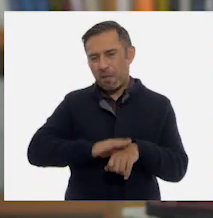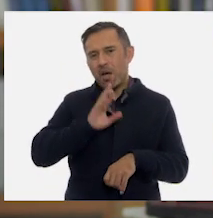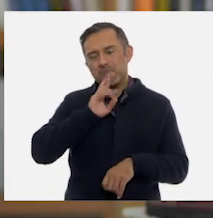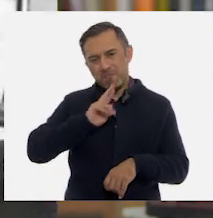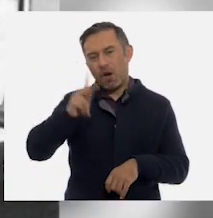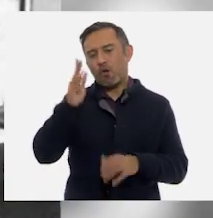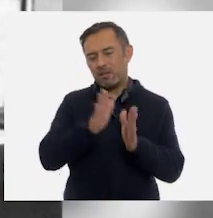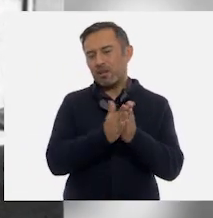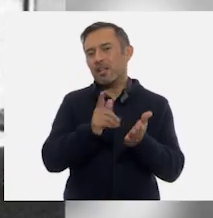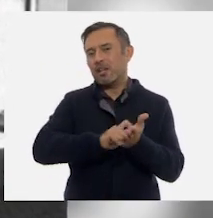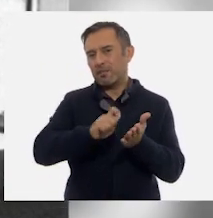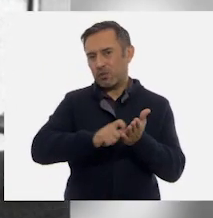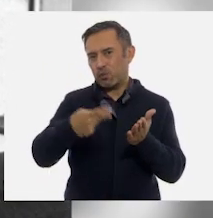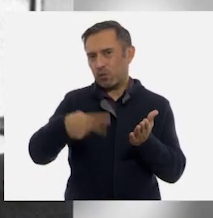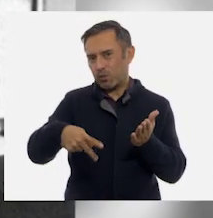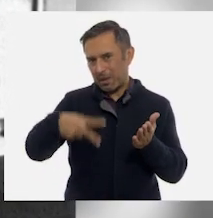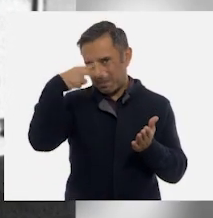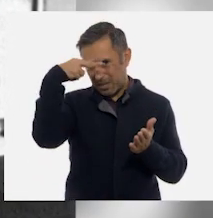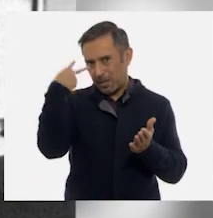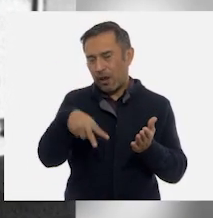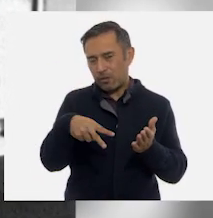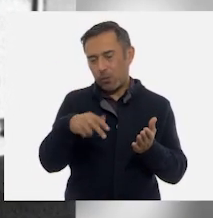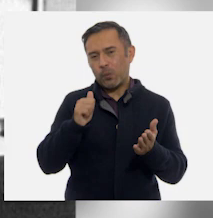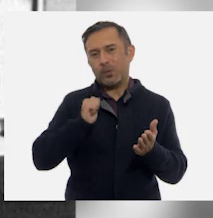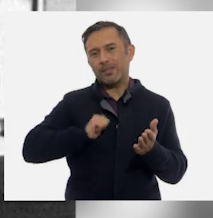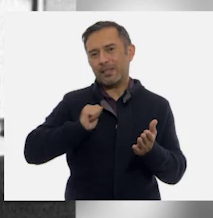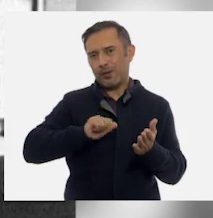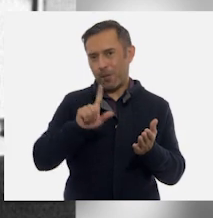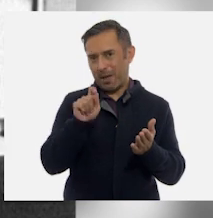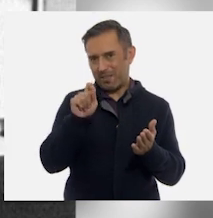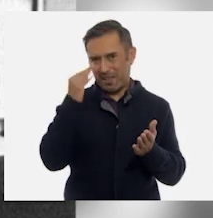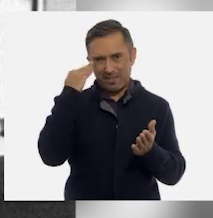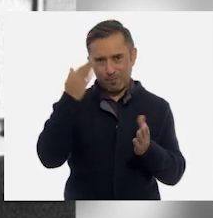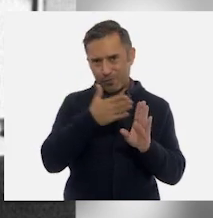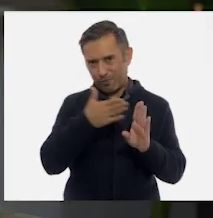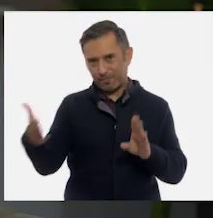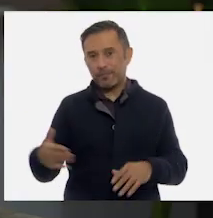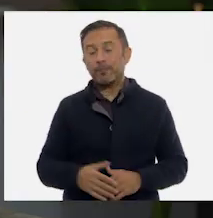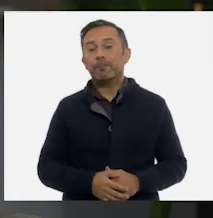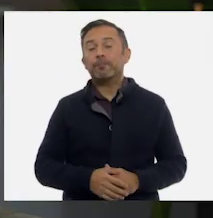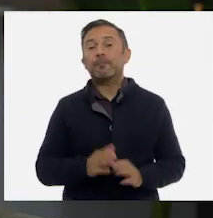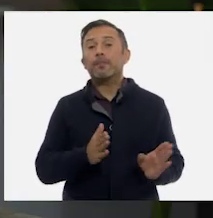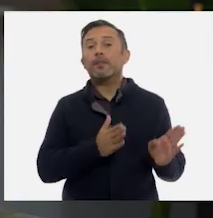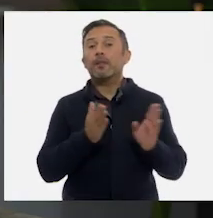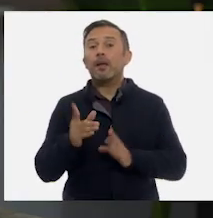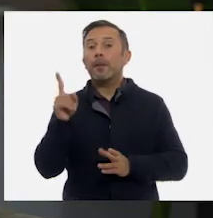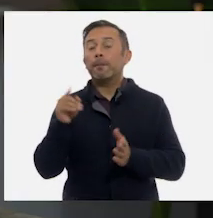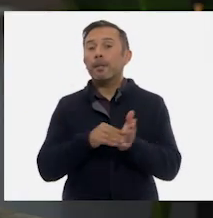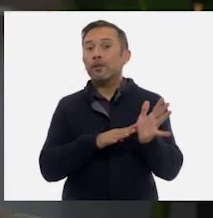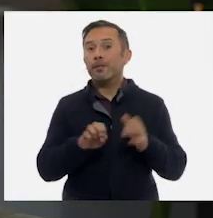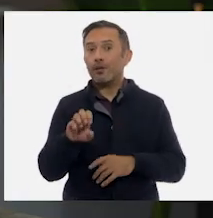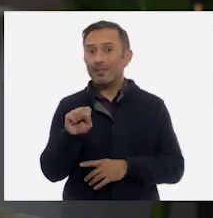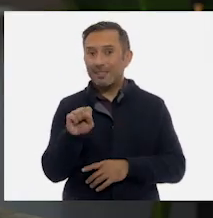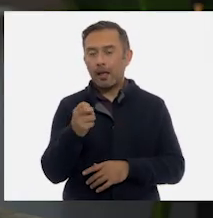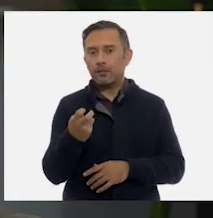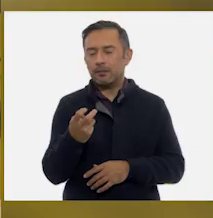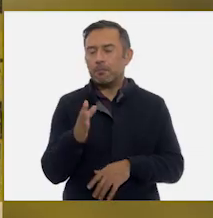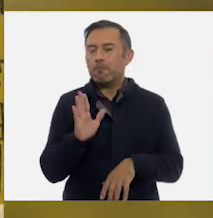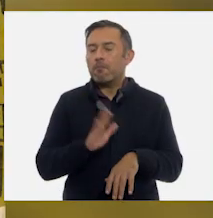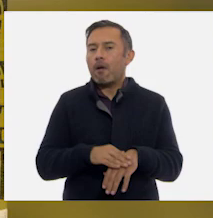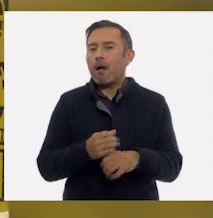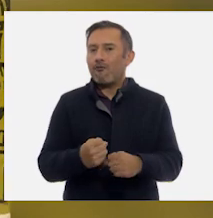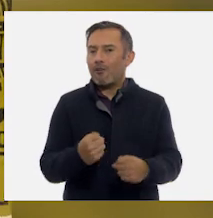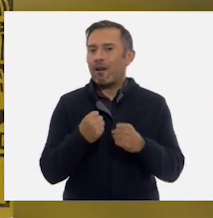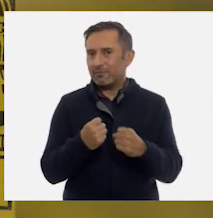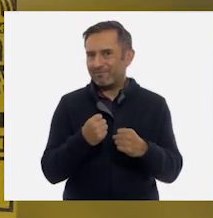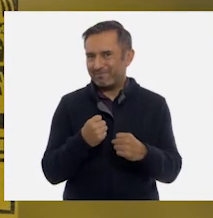de la literatura mexicana del siglo XX. La década del 60 es la más intensa, creo yo, en la vida de